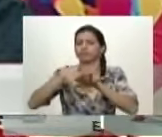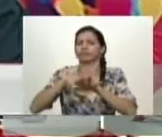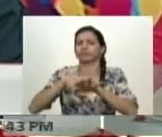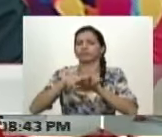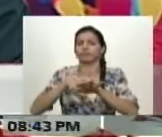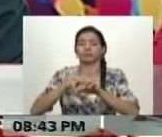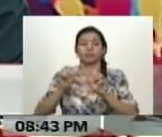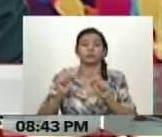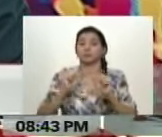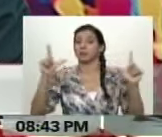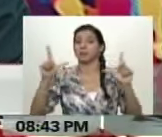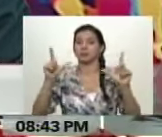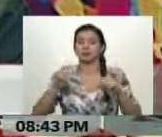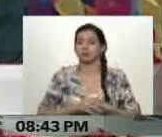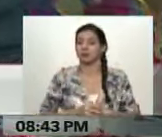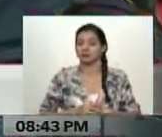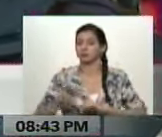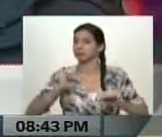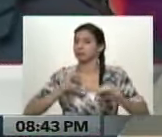reactivación,